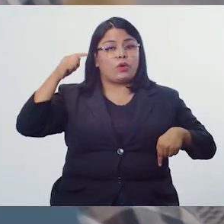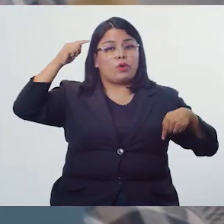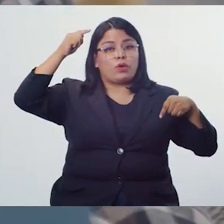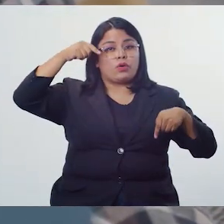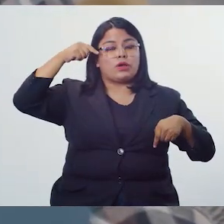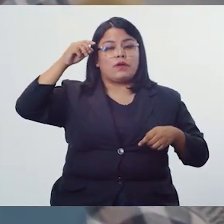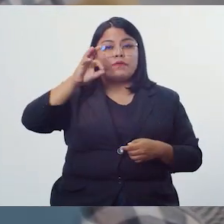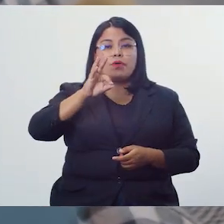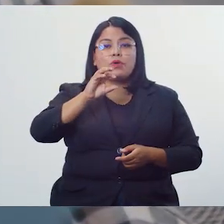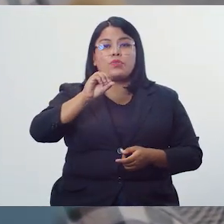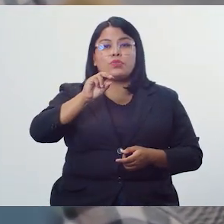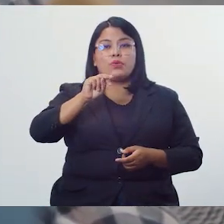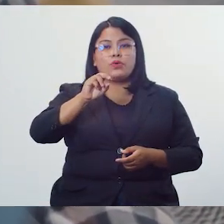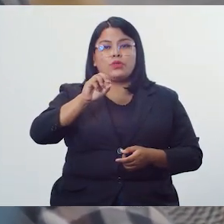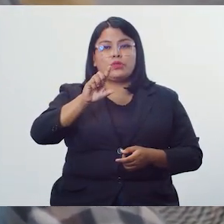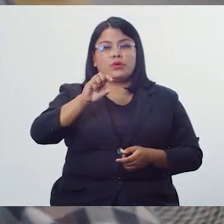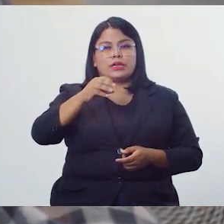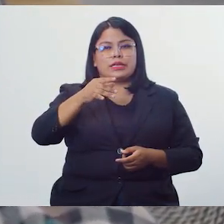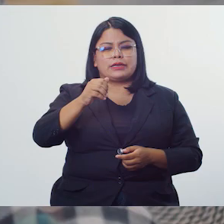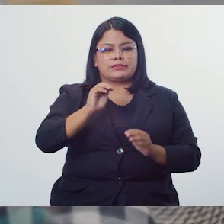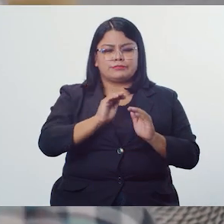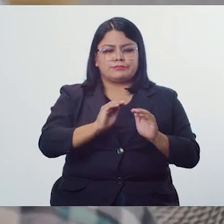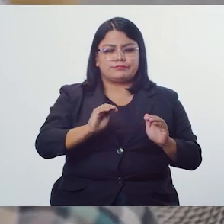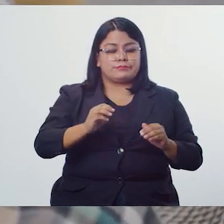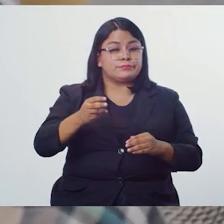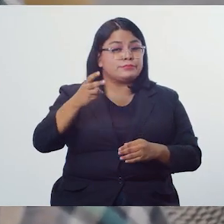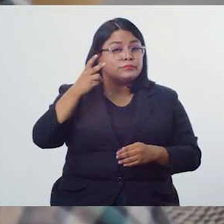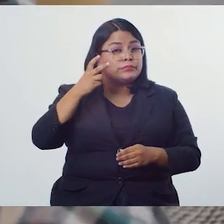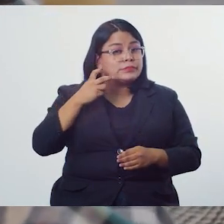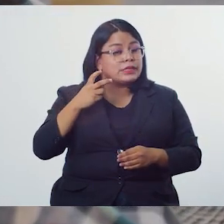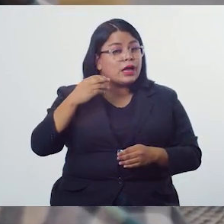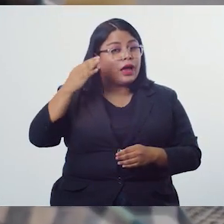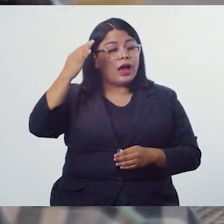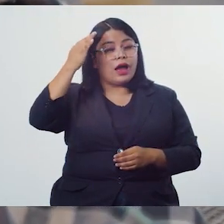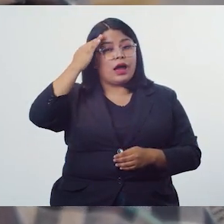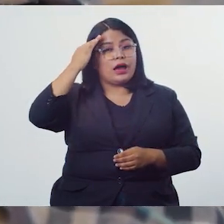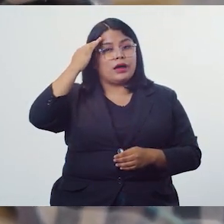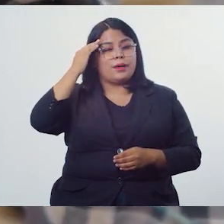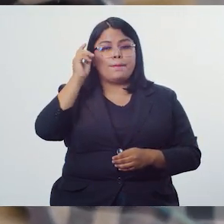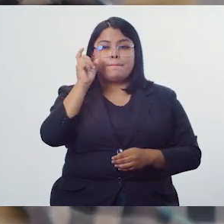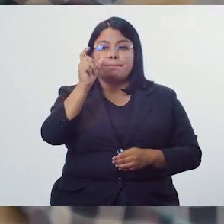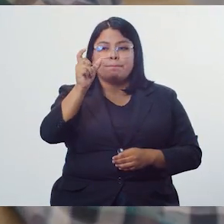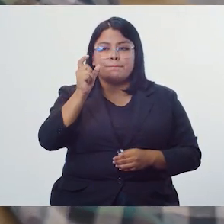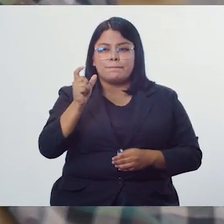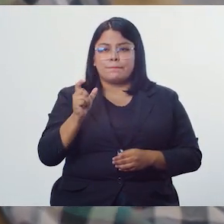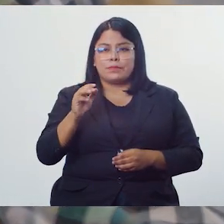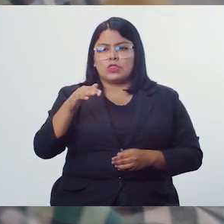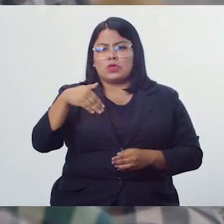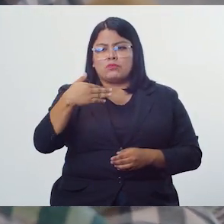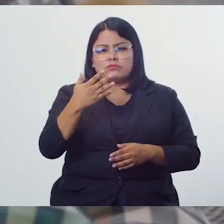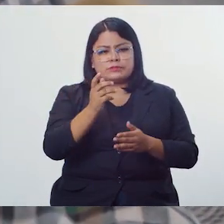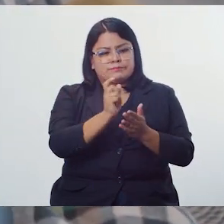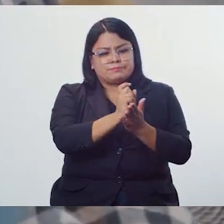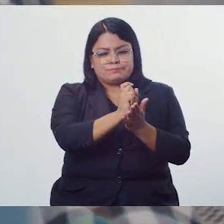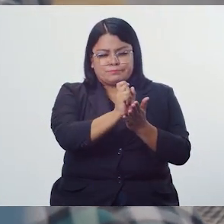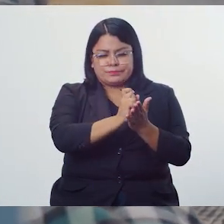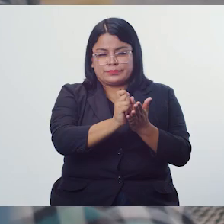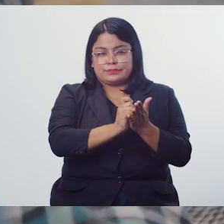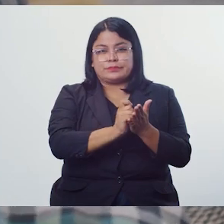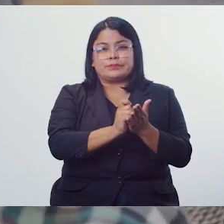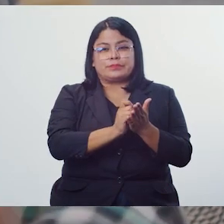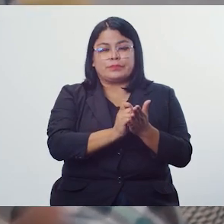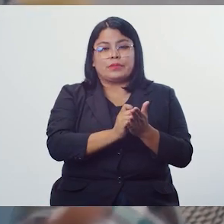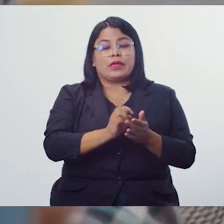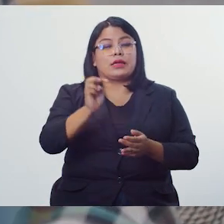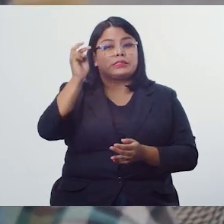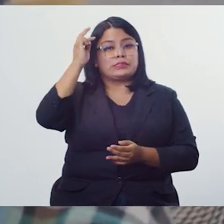Conciencia fonológica. Los niños necesitan saber los sonidos con los cuales se van articulando las palabras para poder representarlos